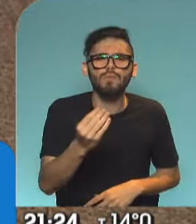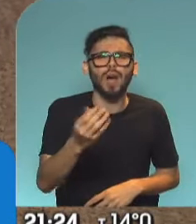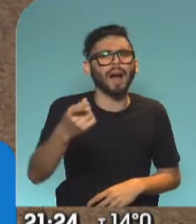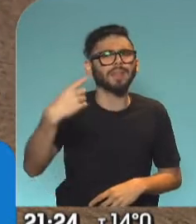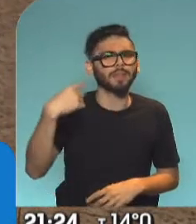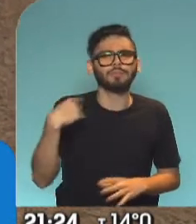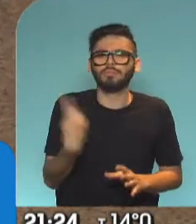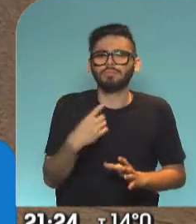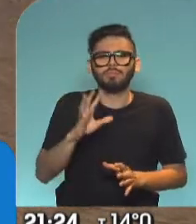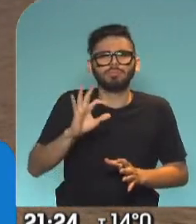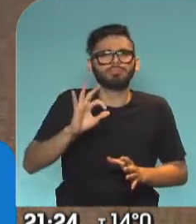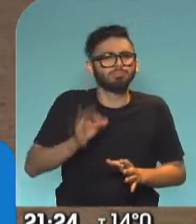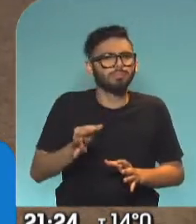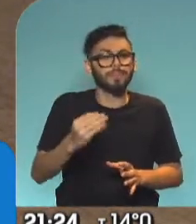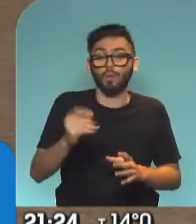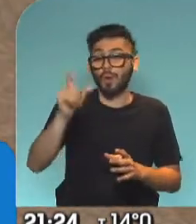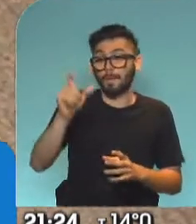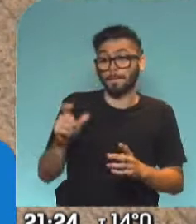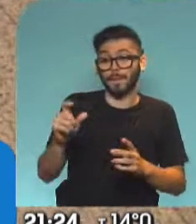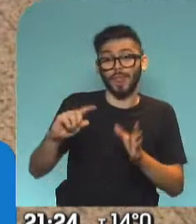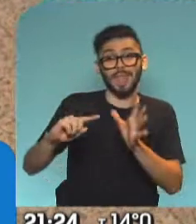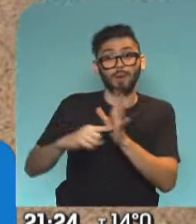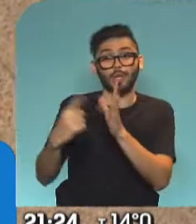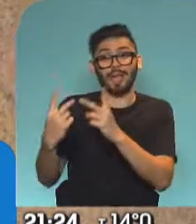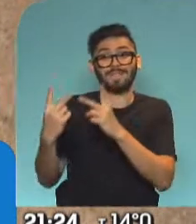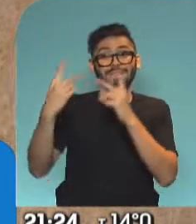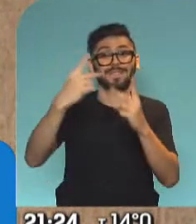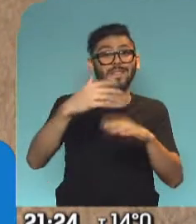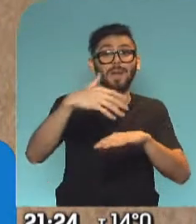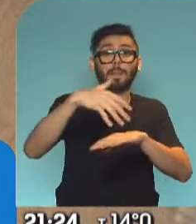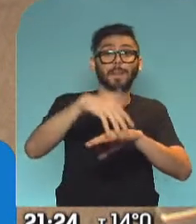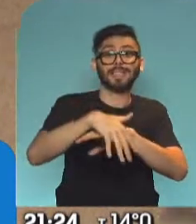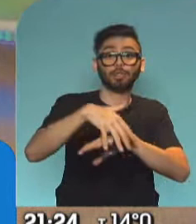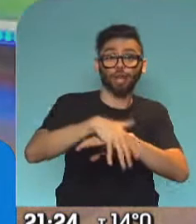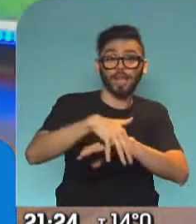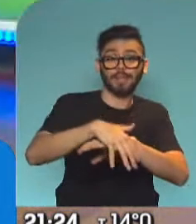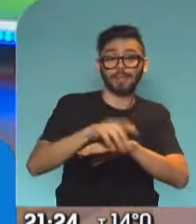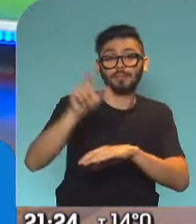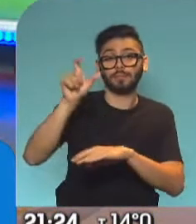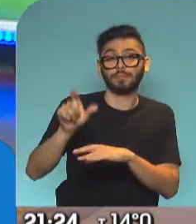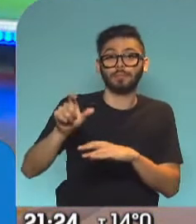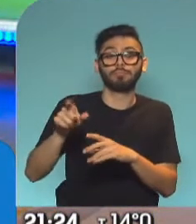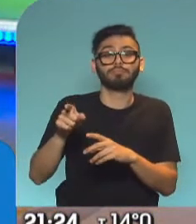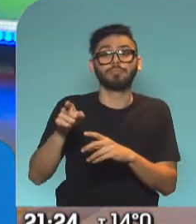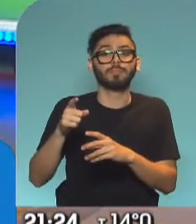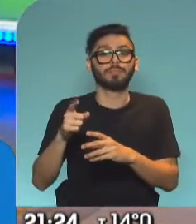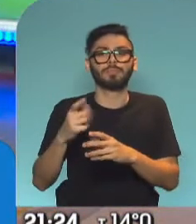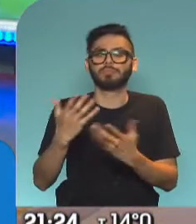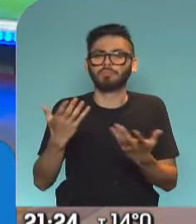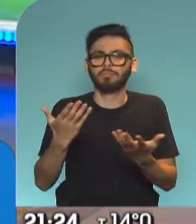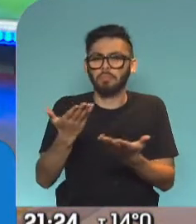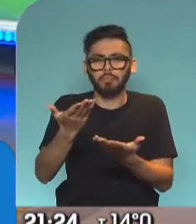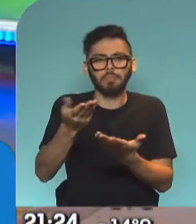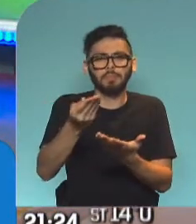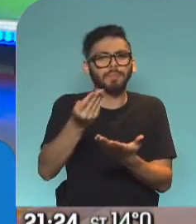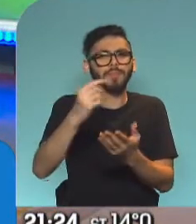por ejemplo, que a una persona que viajó de Buenos Aires a Misiones, que no había entregado